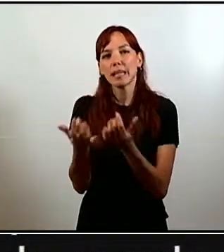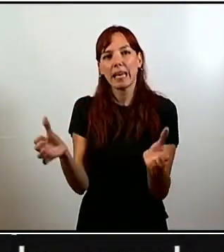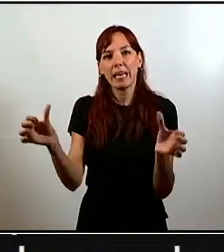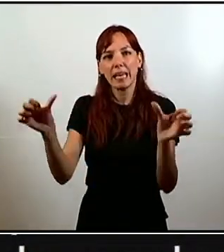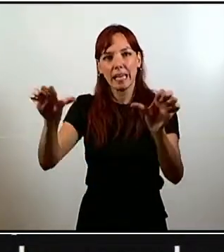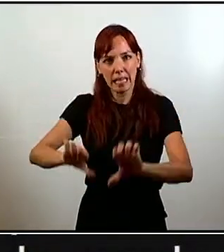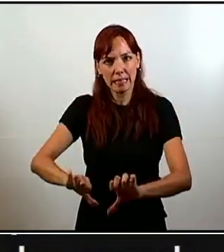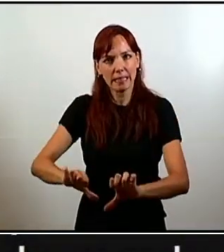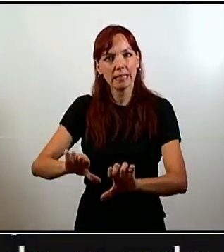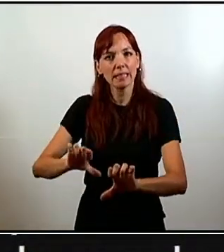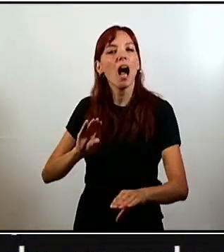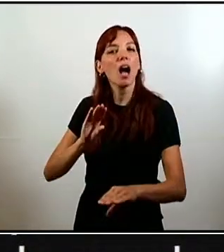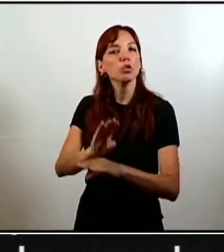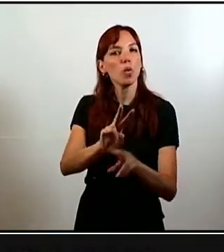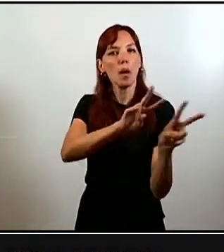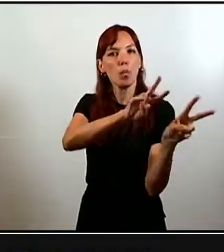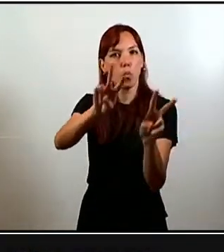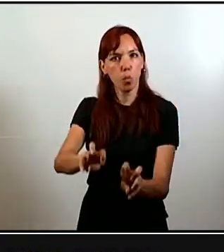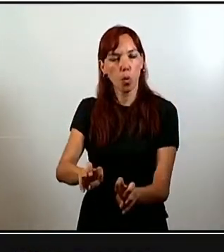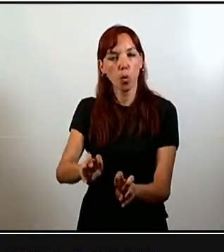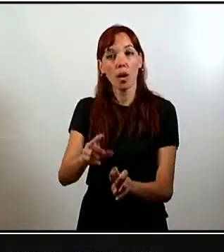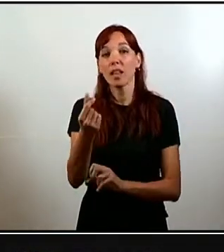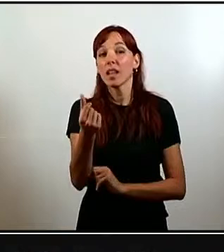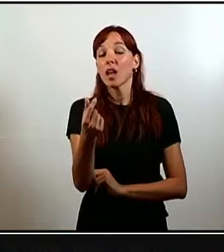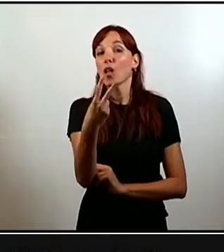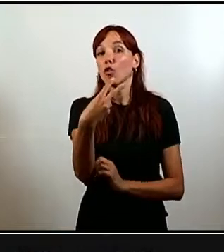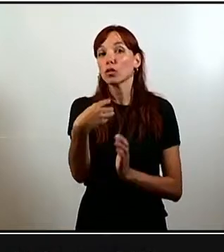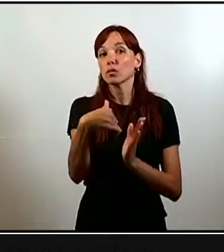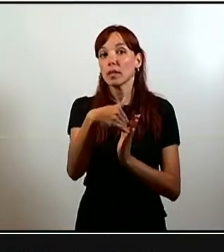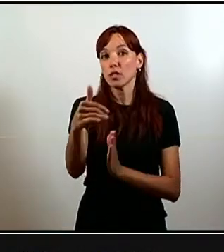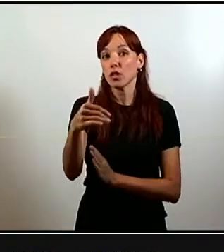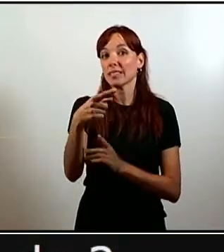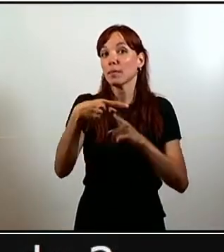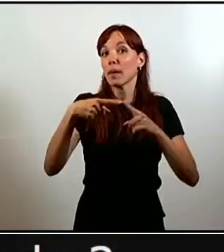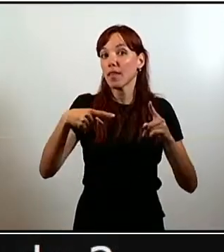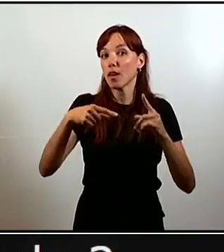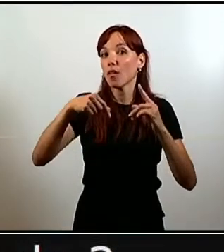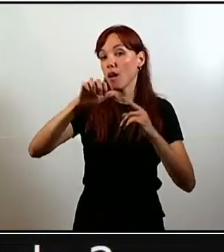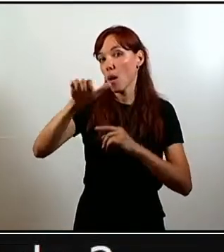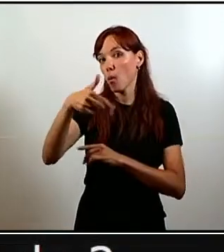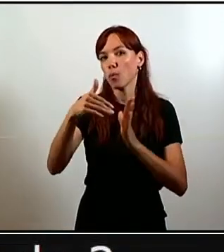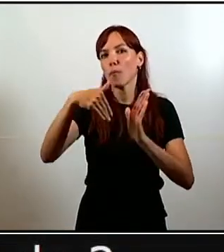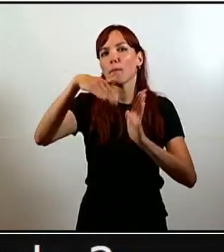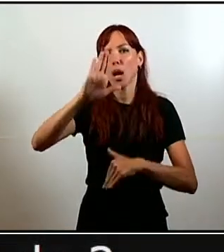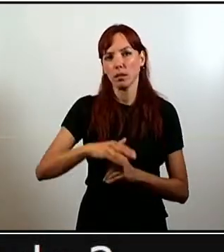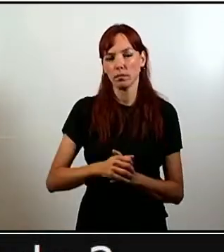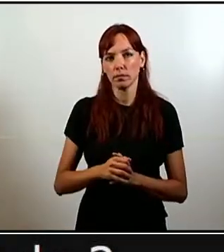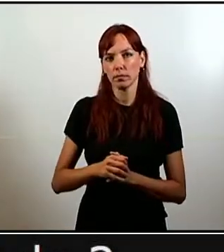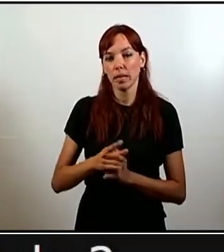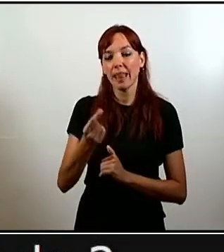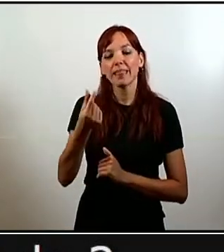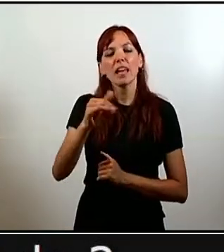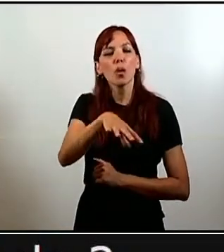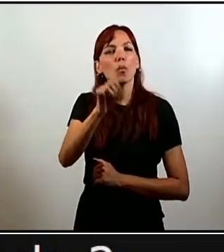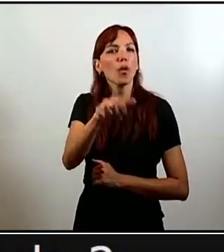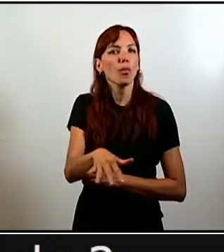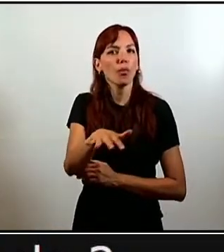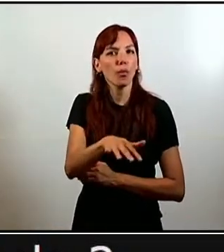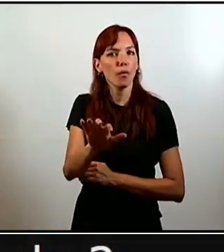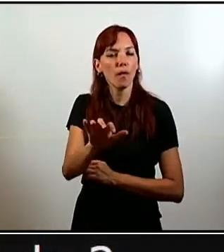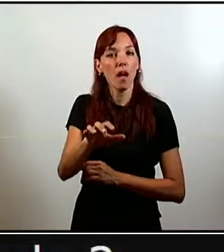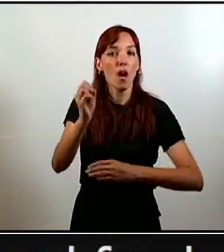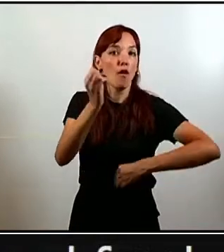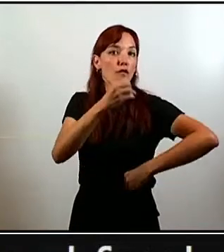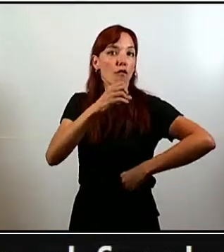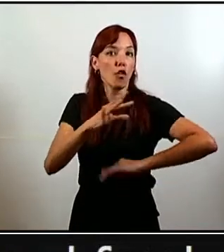es una línea de ayudas que tiene un importe de más de 2 millones de euros que estarán financiados con el Fondo Europeo Agrícola